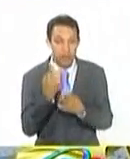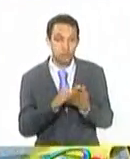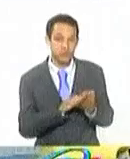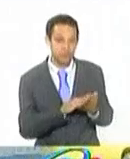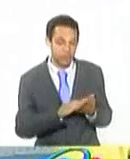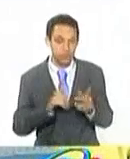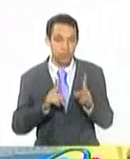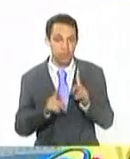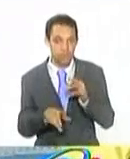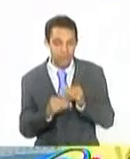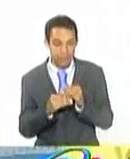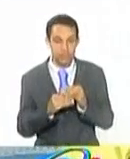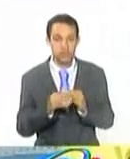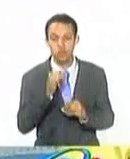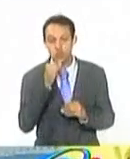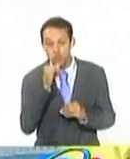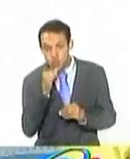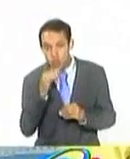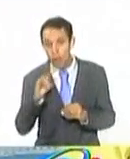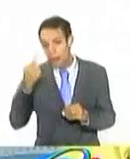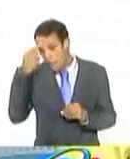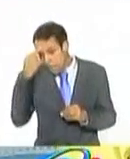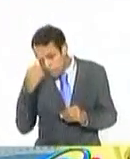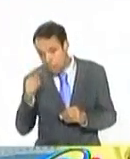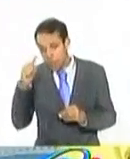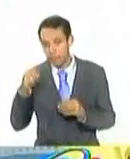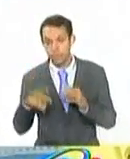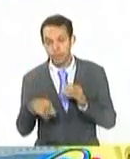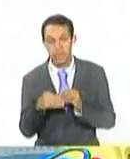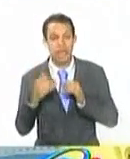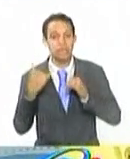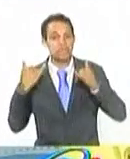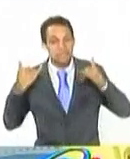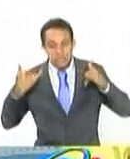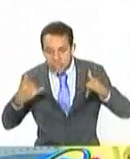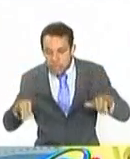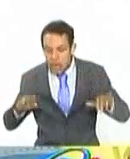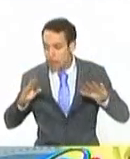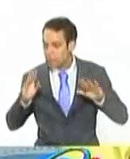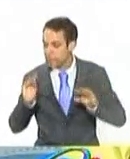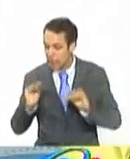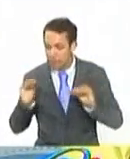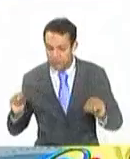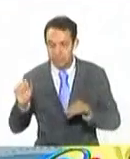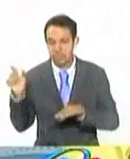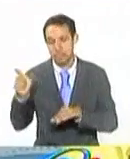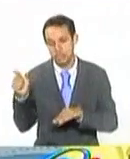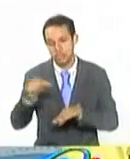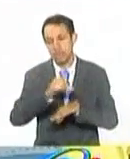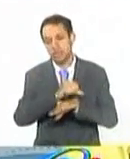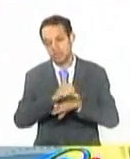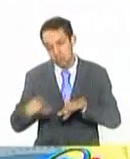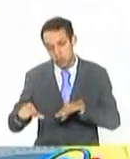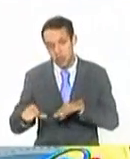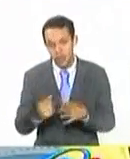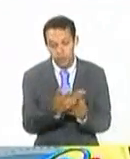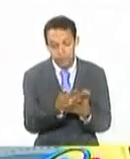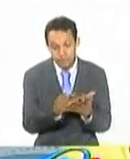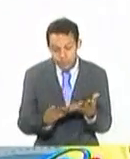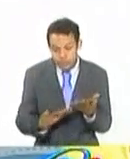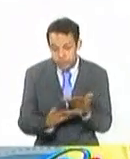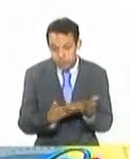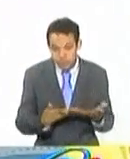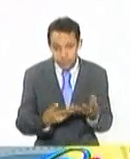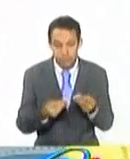fin esa sería otro complemento Pero si ya fue evaluada y realmente necesita el procedimiento quirúrgico porque sus tejidos